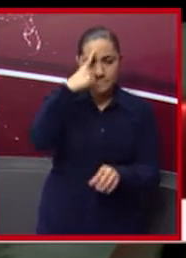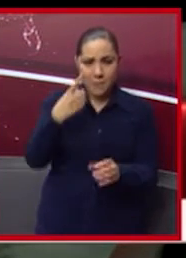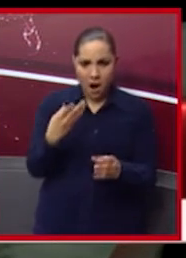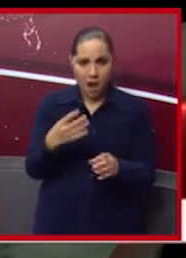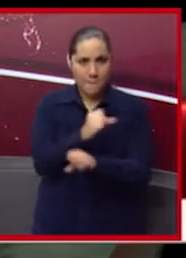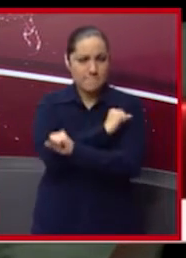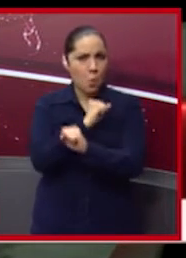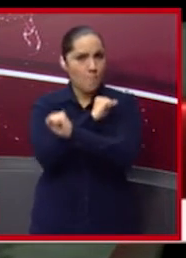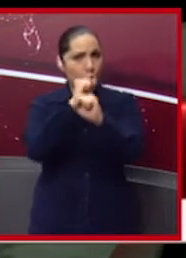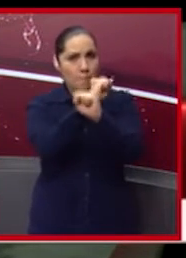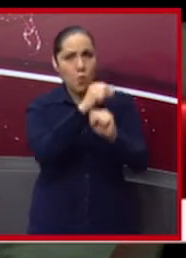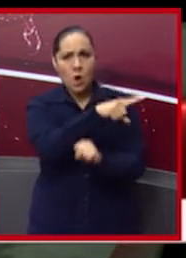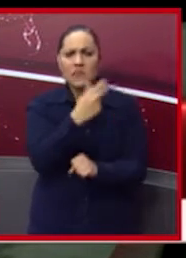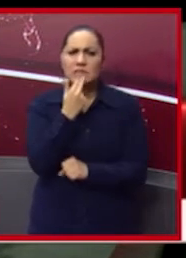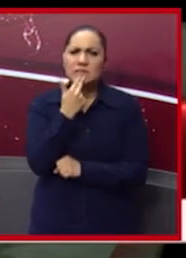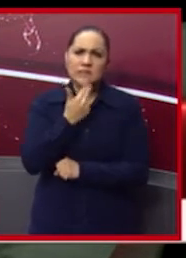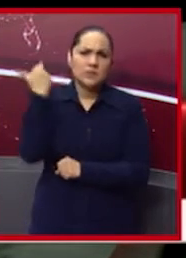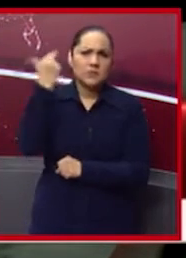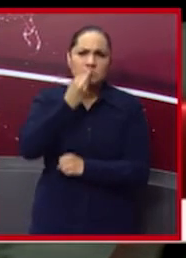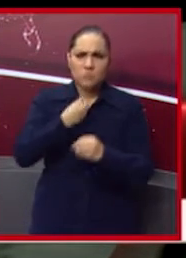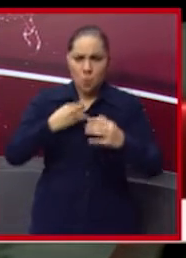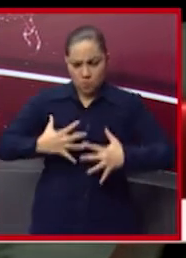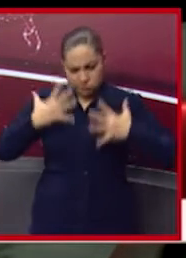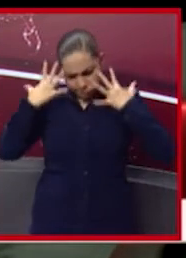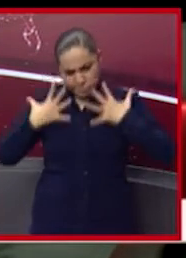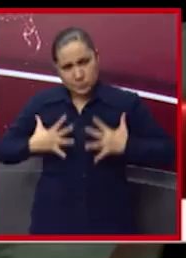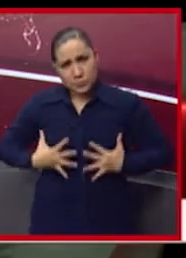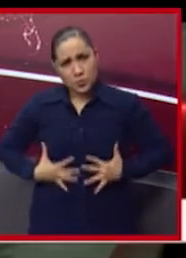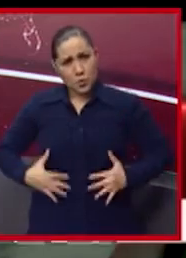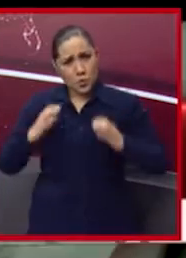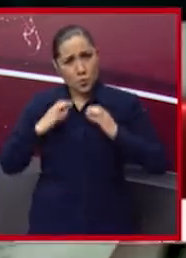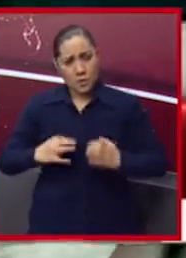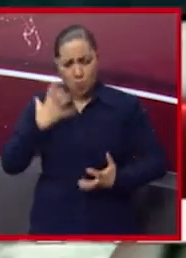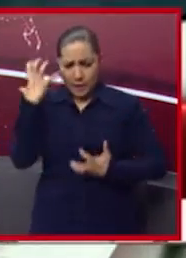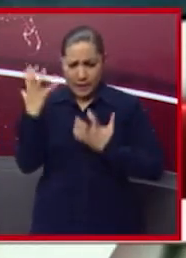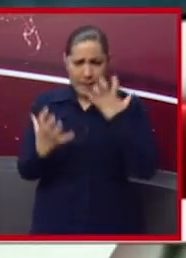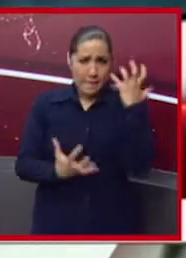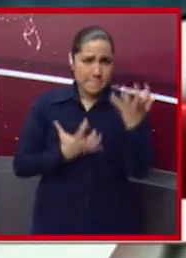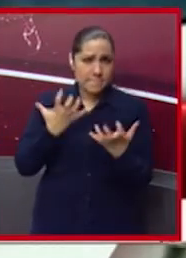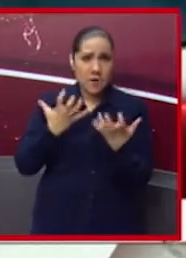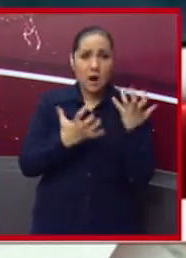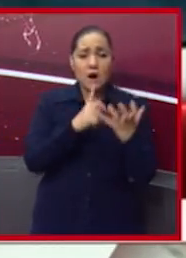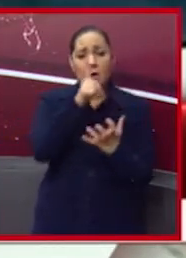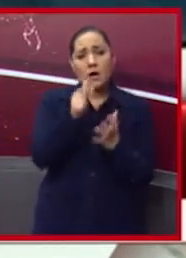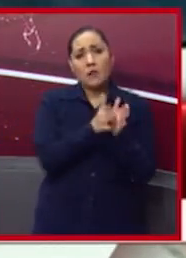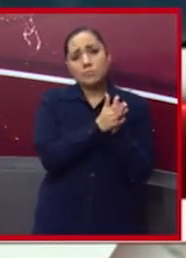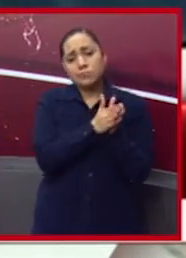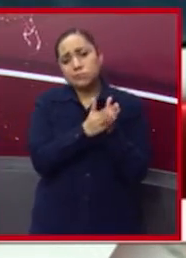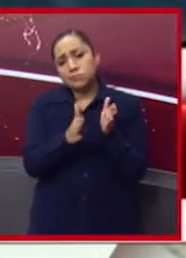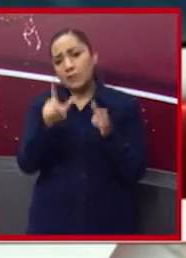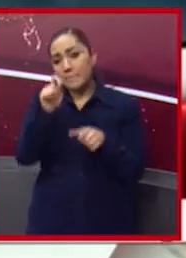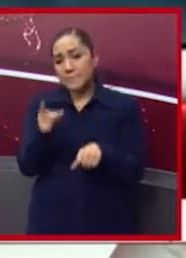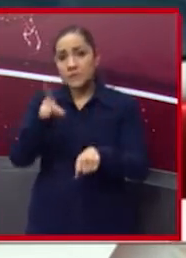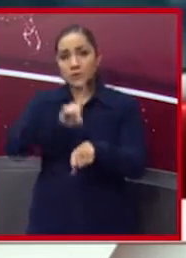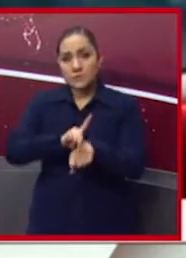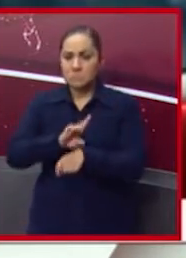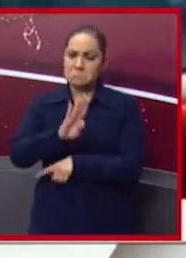resultó con quemaduras en la mayor parte de su cuerpo muriendo 20 días después